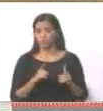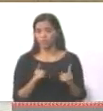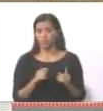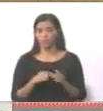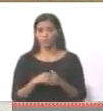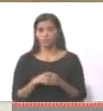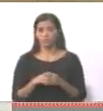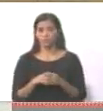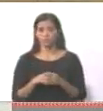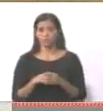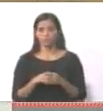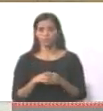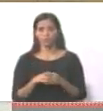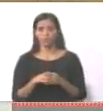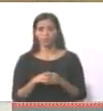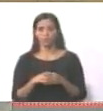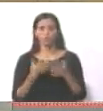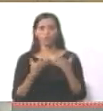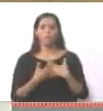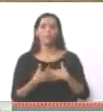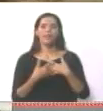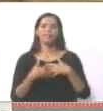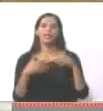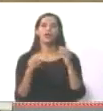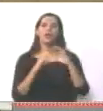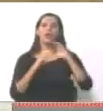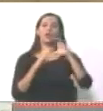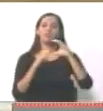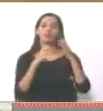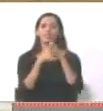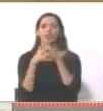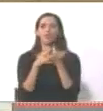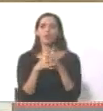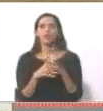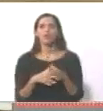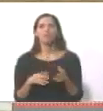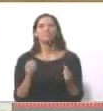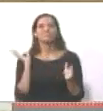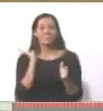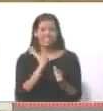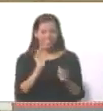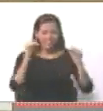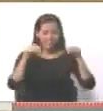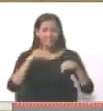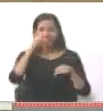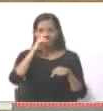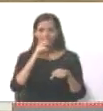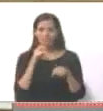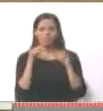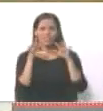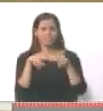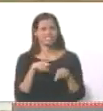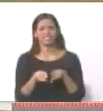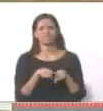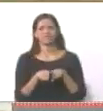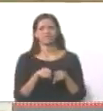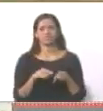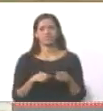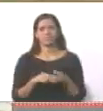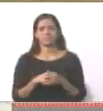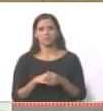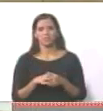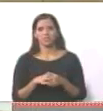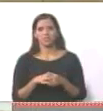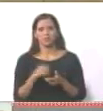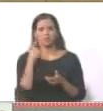creo. Era una empresa de comunicación para Estados Unidos. Entonces, llegar a esta edad para escribir chisme, para